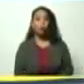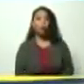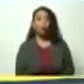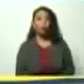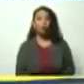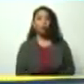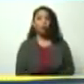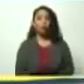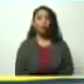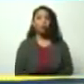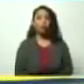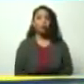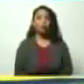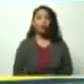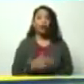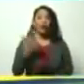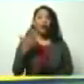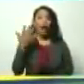es vital